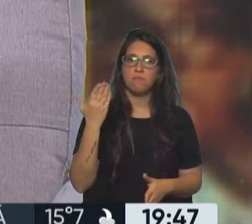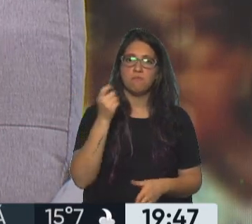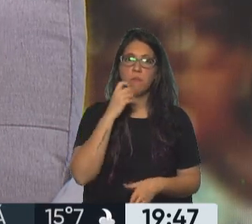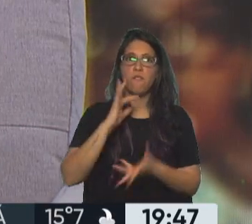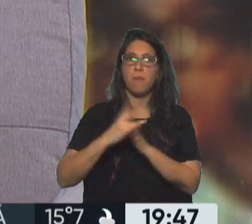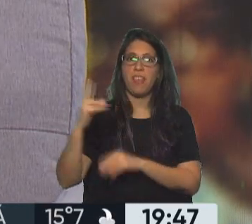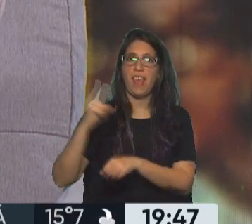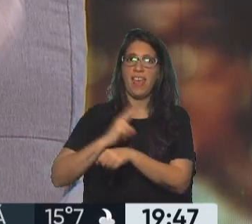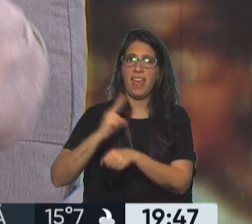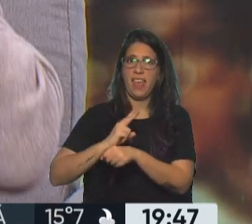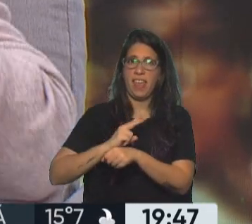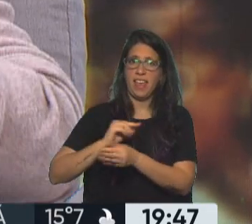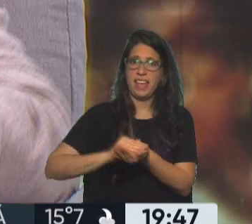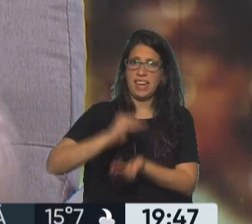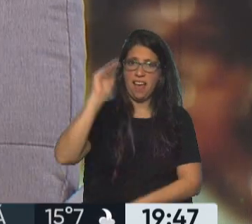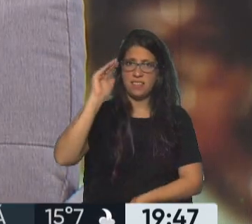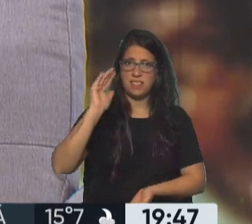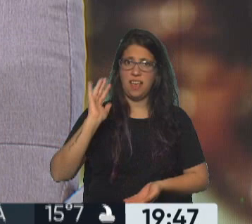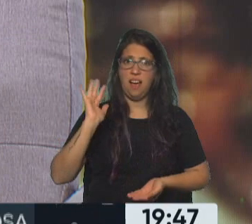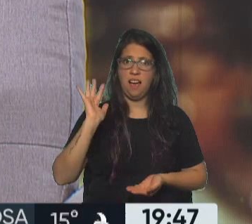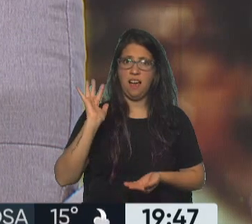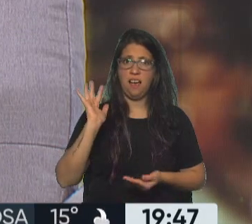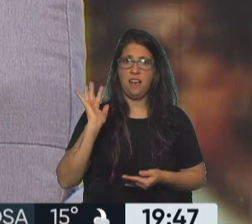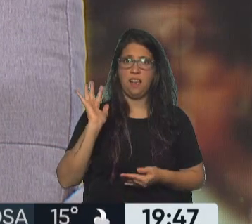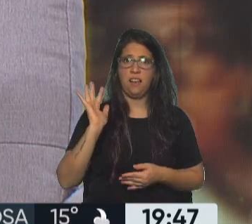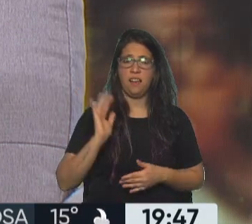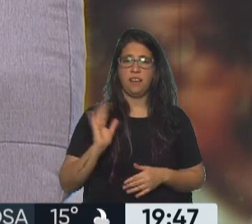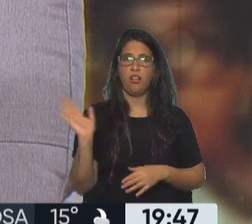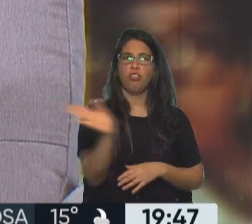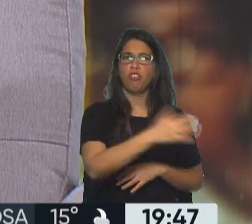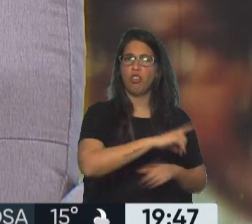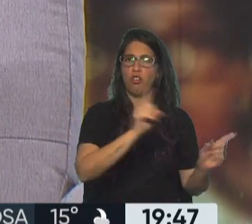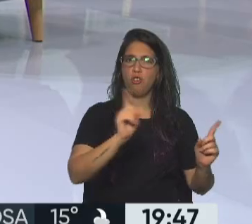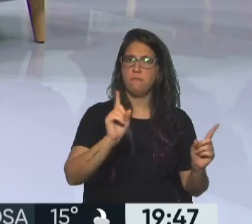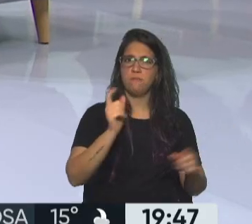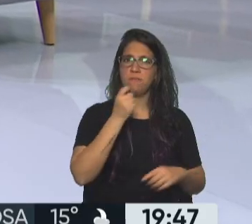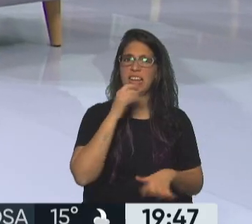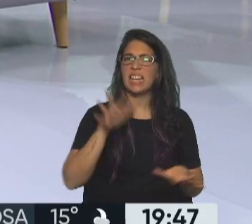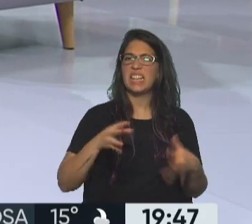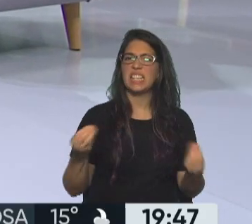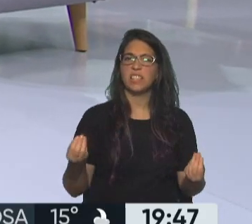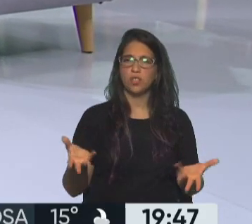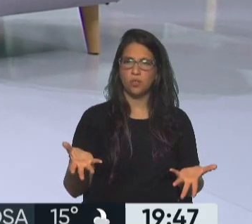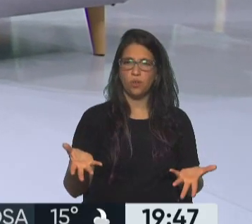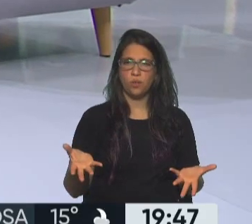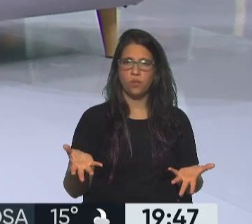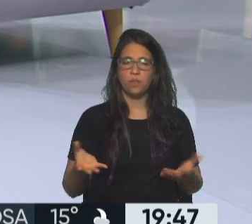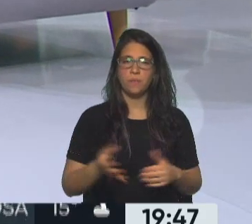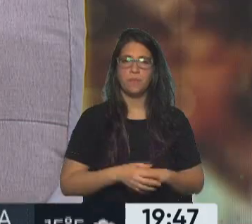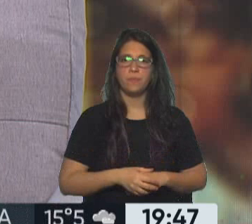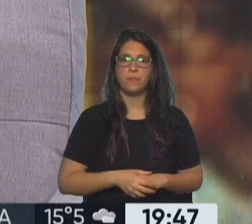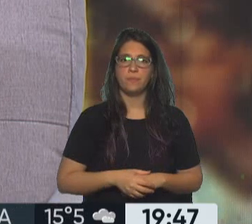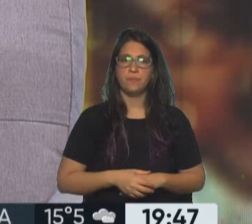digo, esto no se corresponde con todos los familiares genocidas. ¿De quién estamos hablando para aquellos que no saben de qué se trata? Estamos